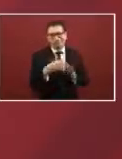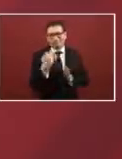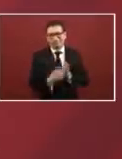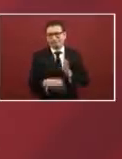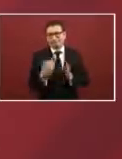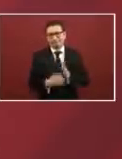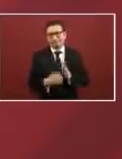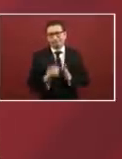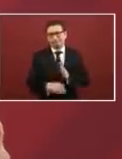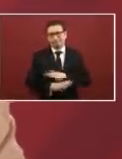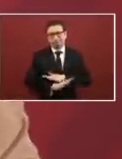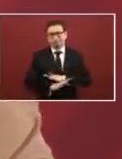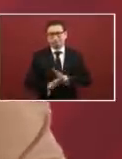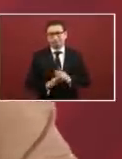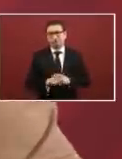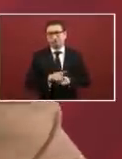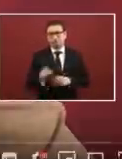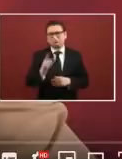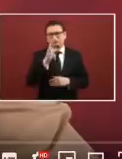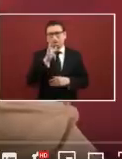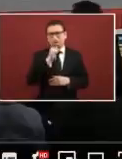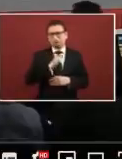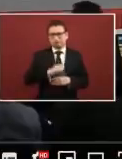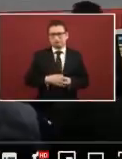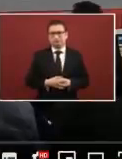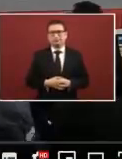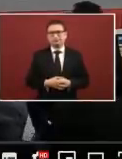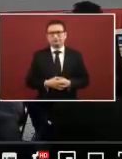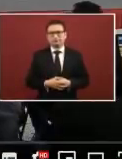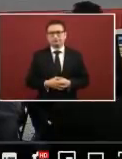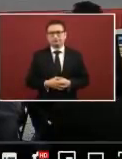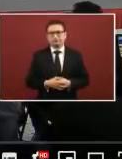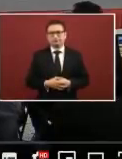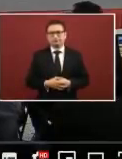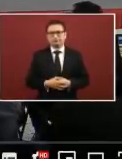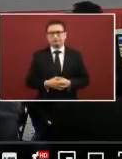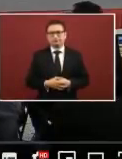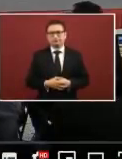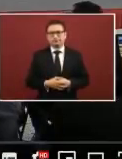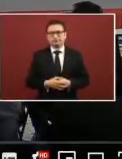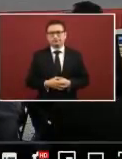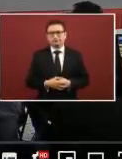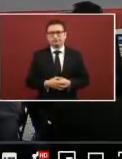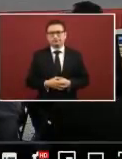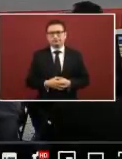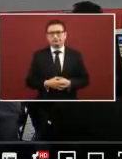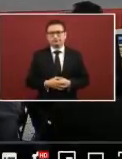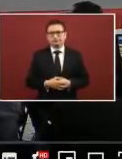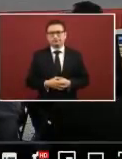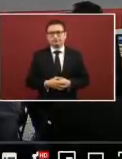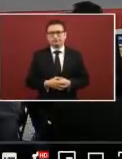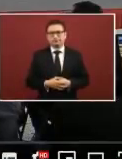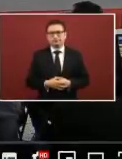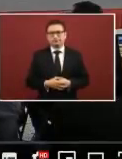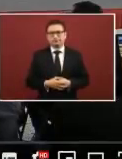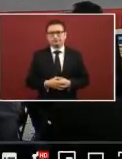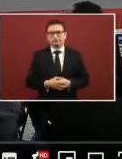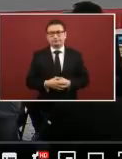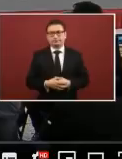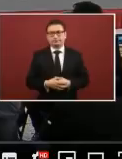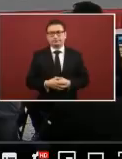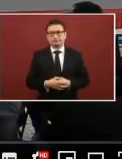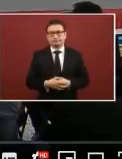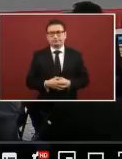convocatoria por ello adelante incumplieron las bases en que en el costo económico